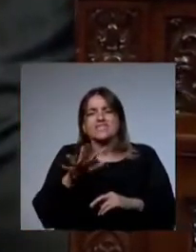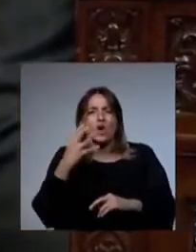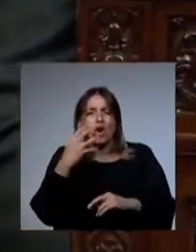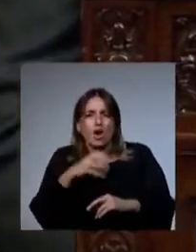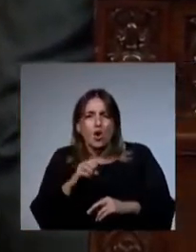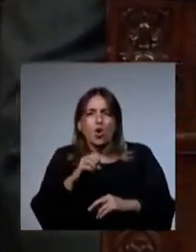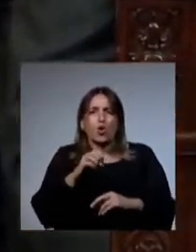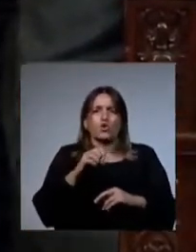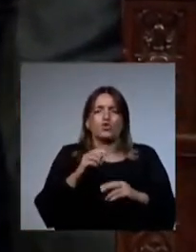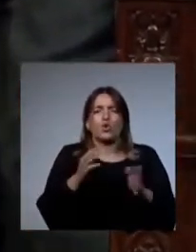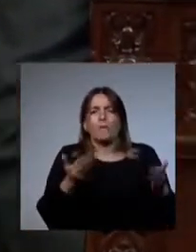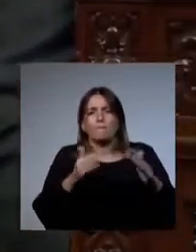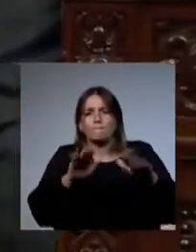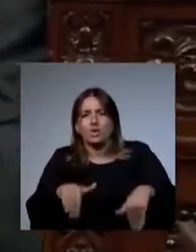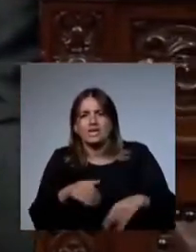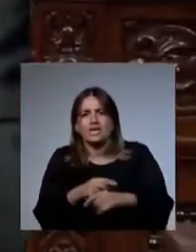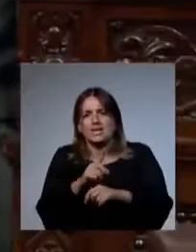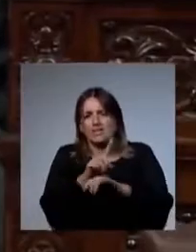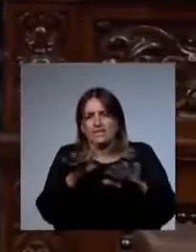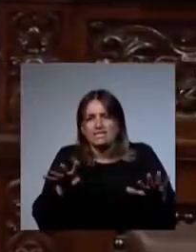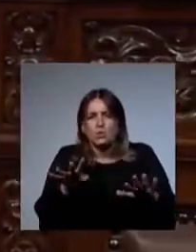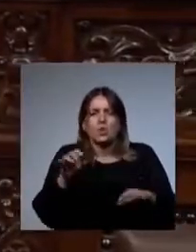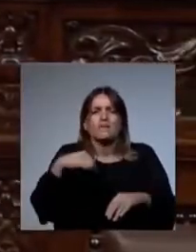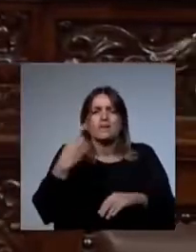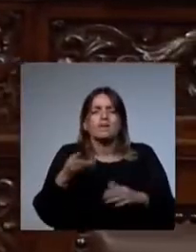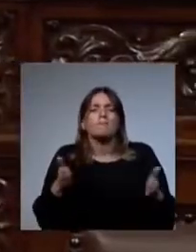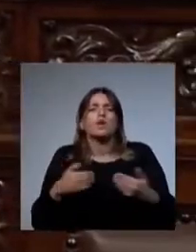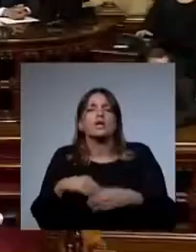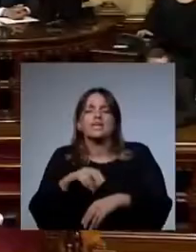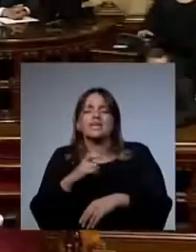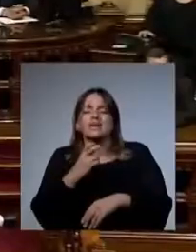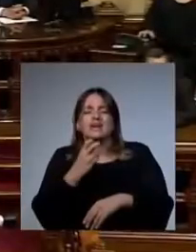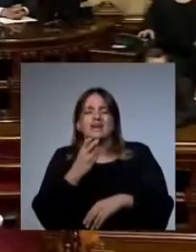agosto, Policlínica INVE 19 y Policlínica San José.